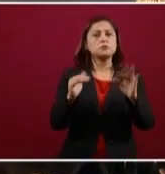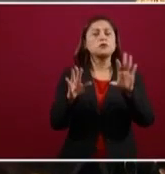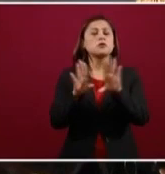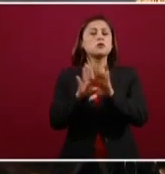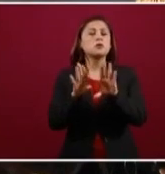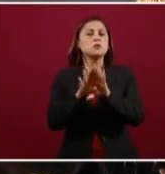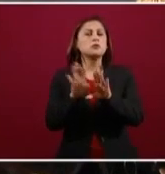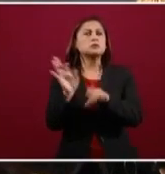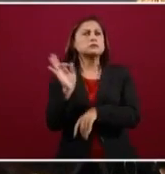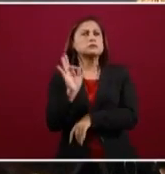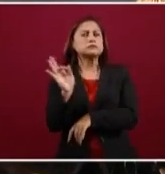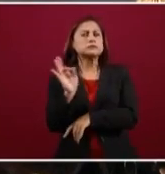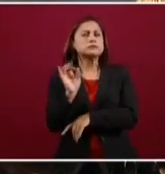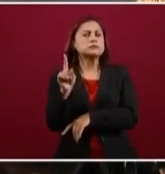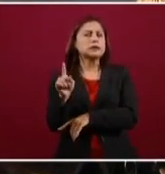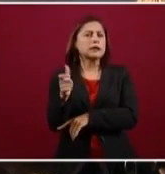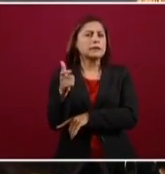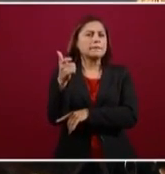19.5,